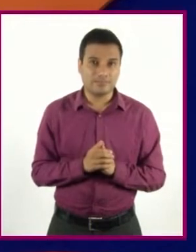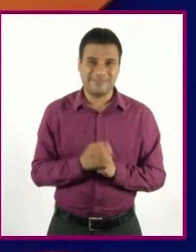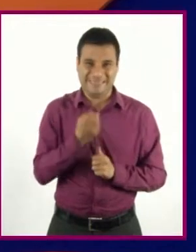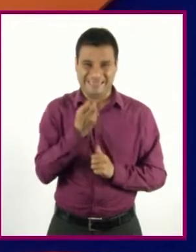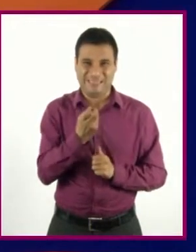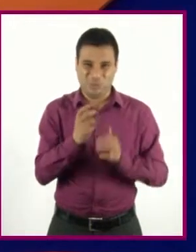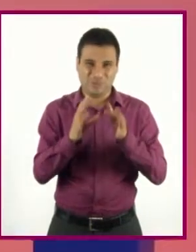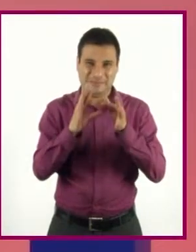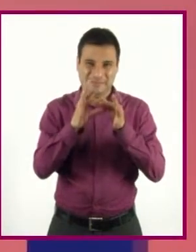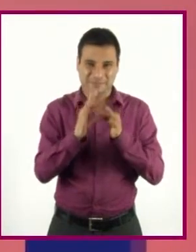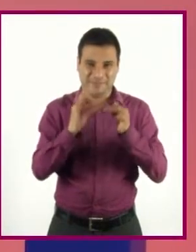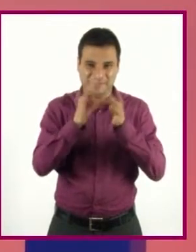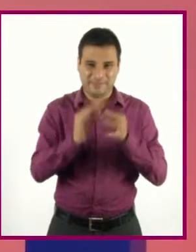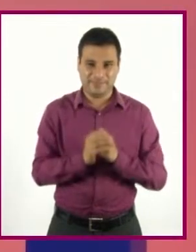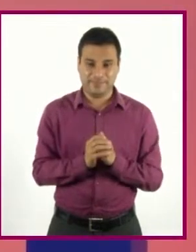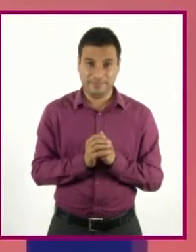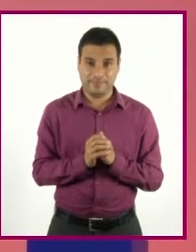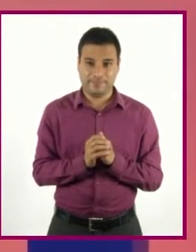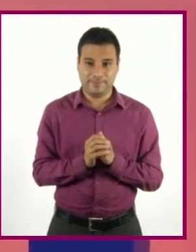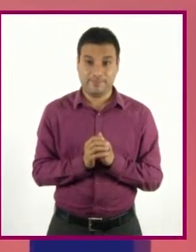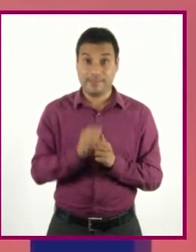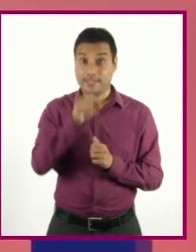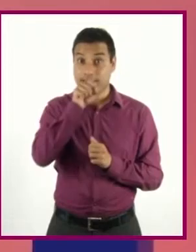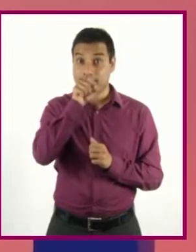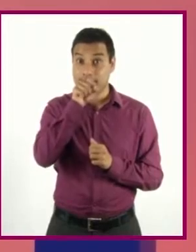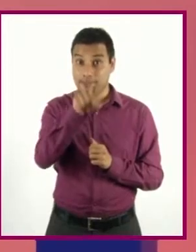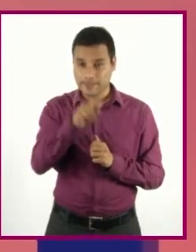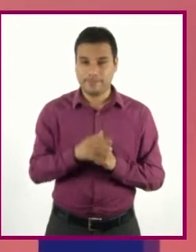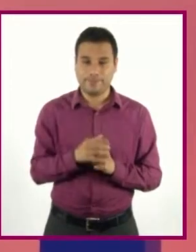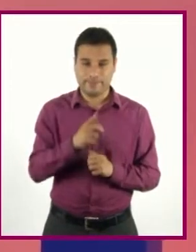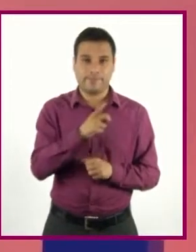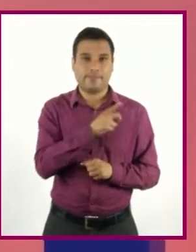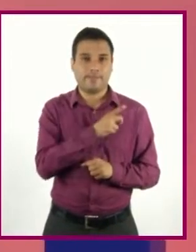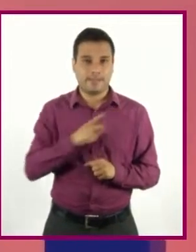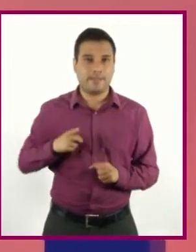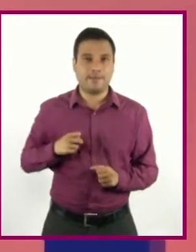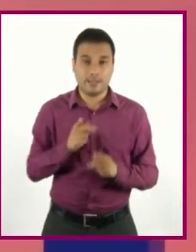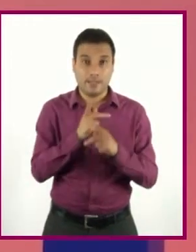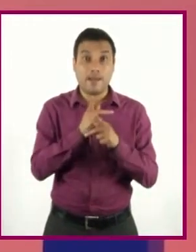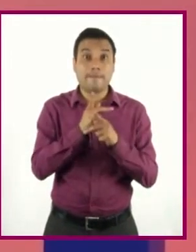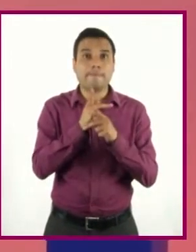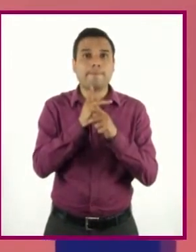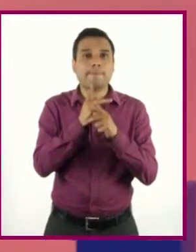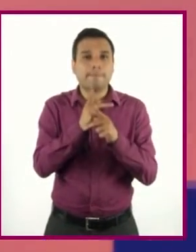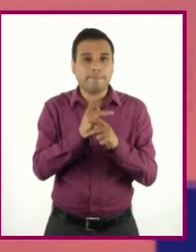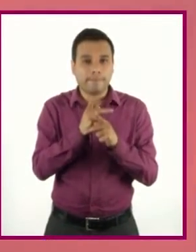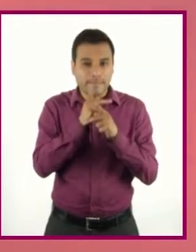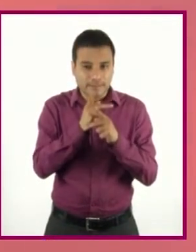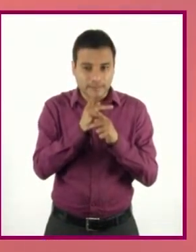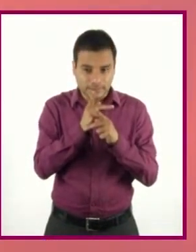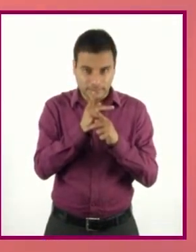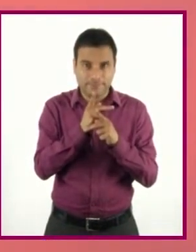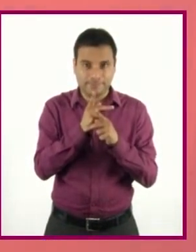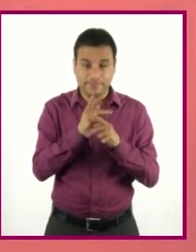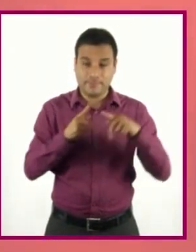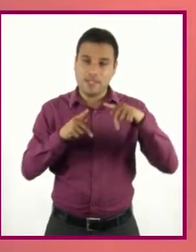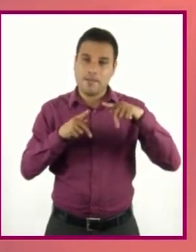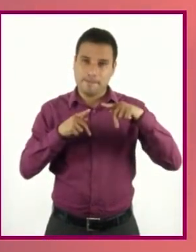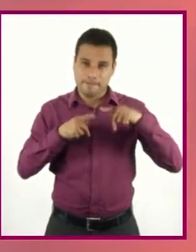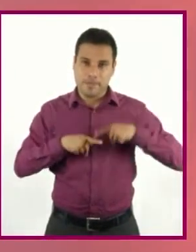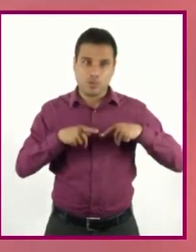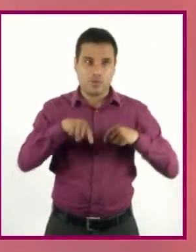recientemente. Eso sí, debe tener mucha paciencia para encontrar suficientes personas con ganas de